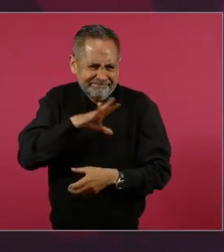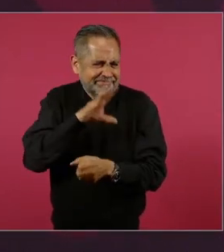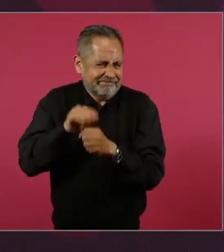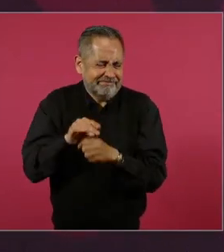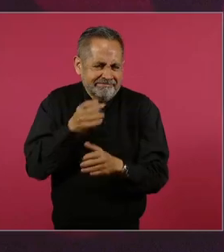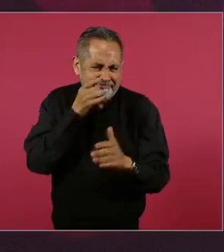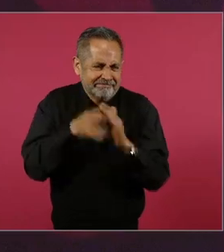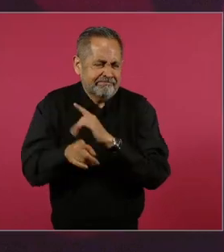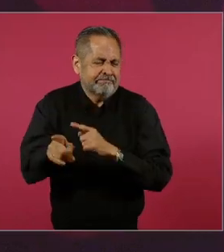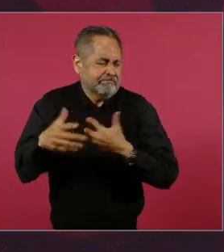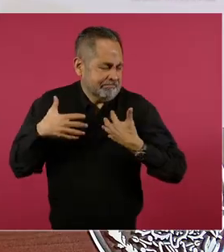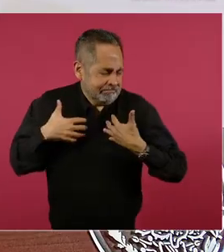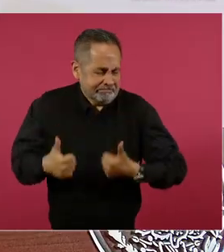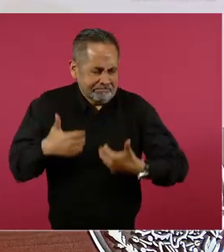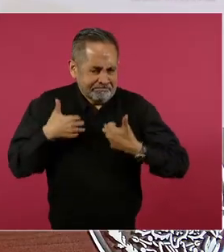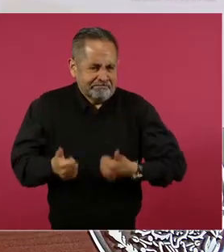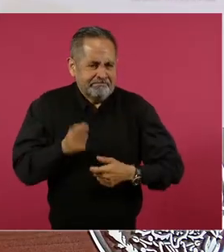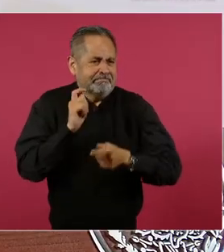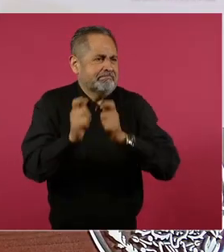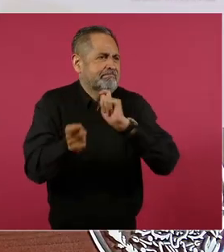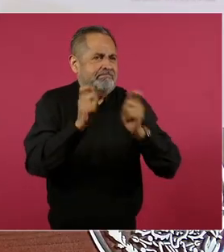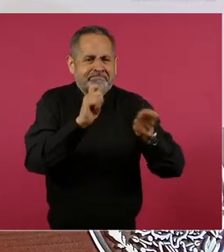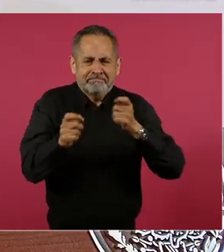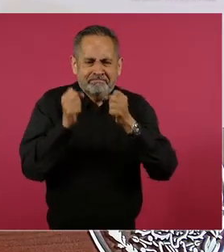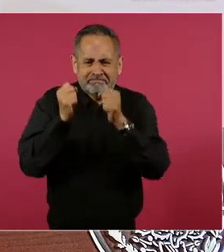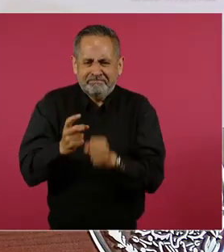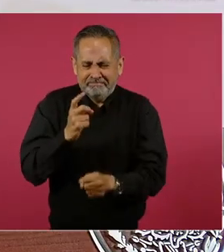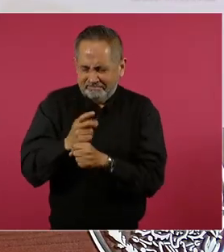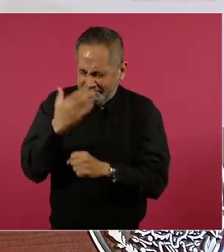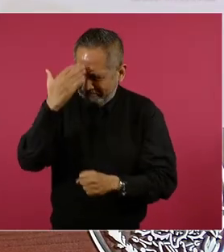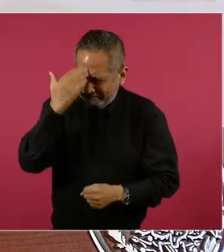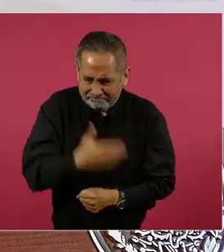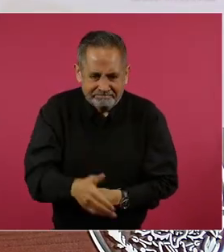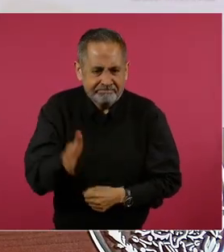pues se entiende perfectamente de qué se trata,